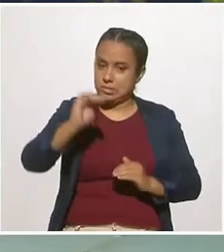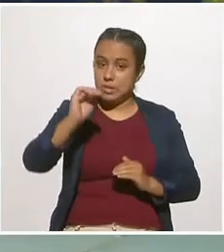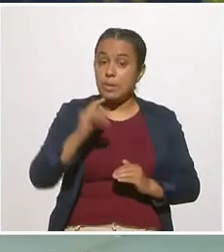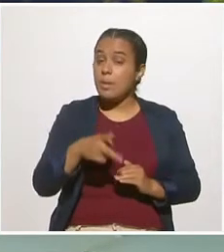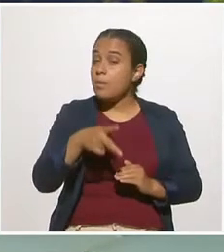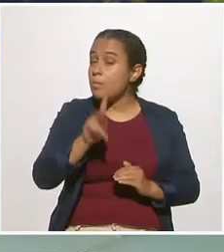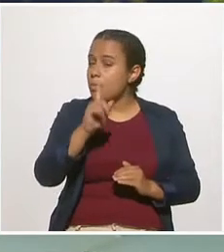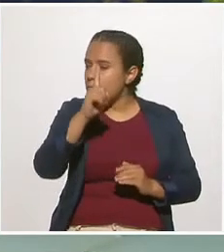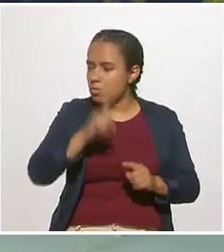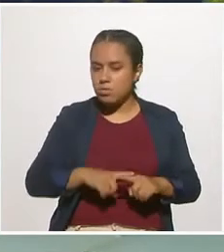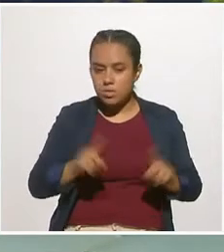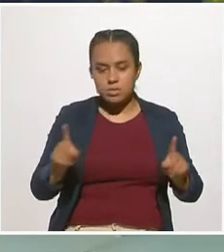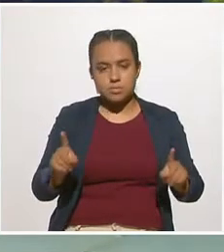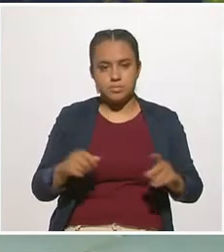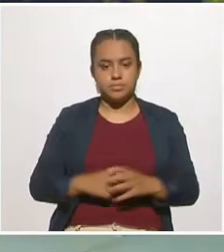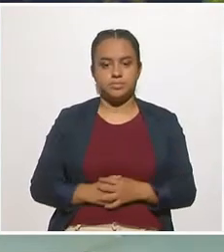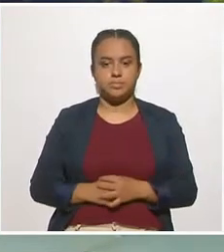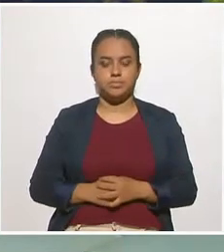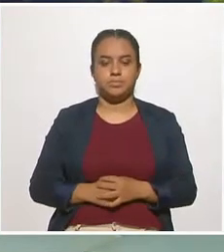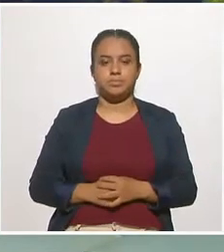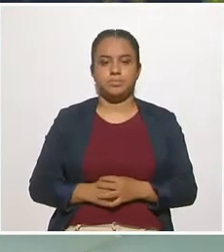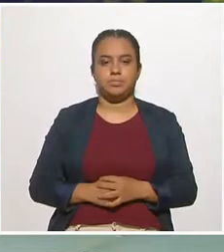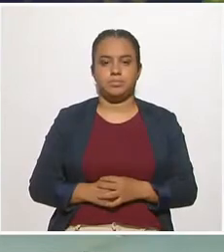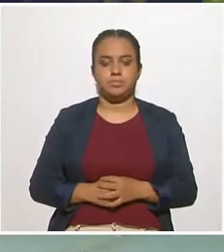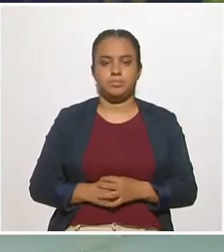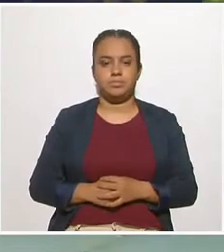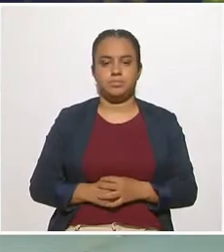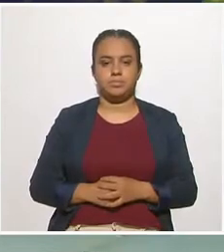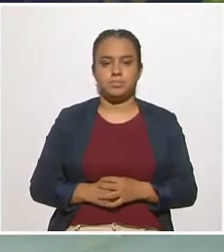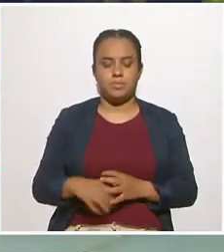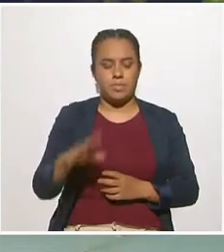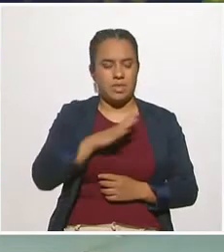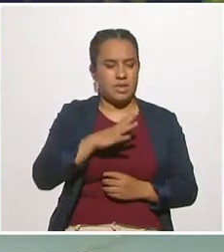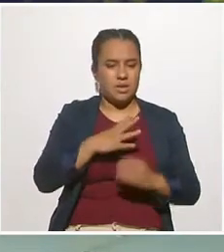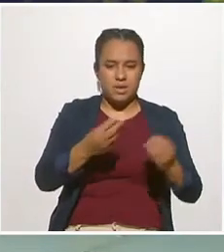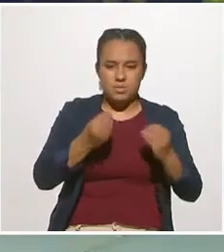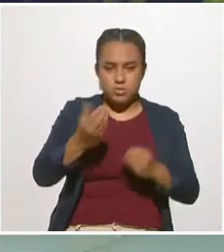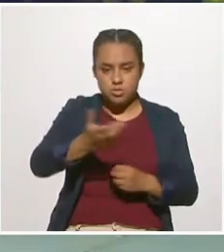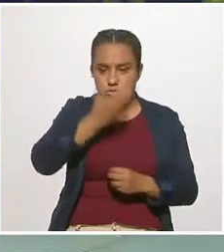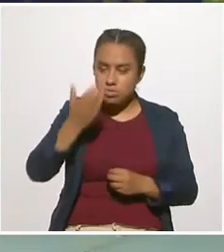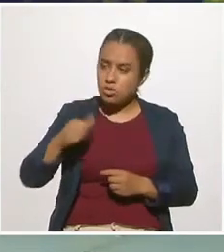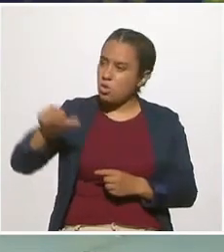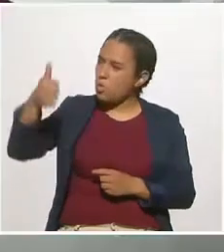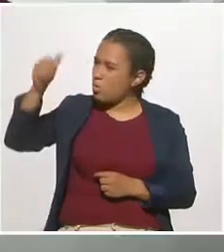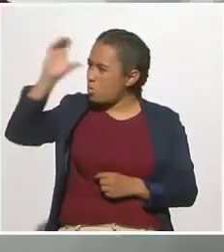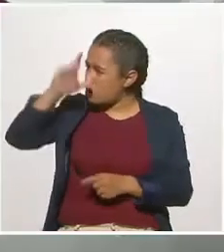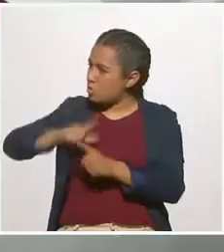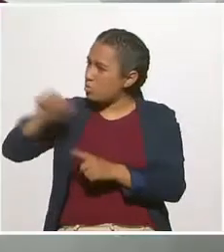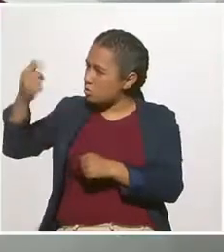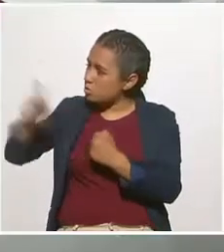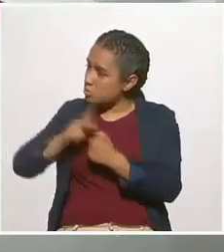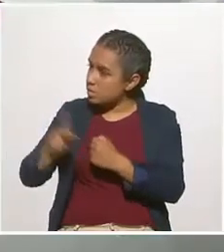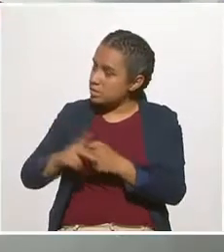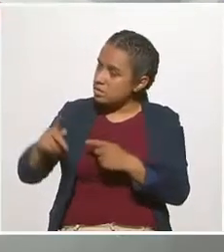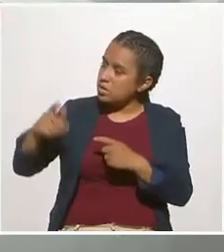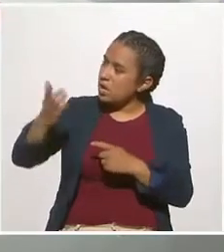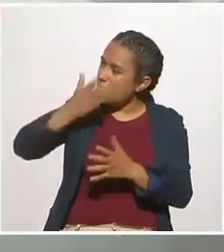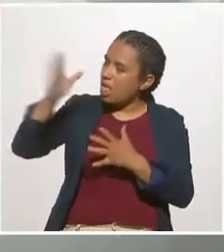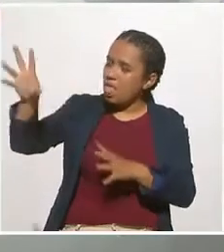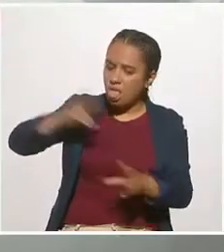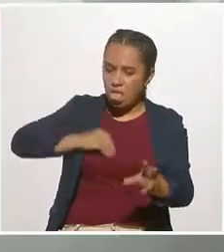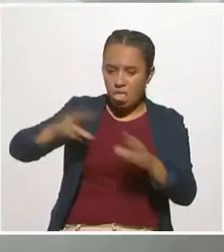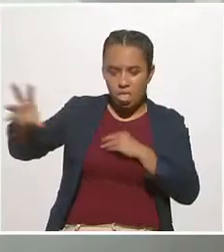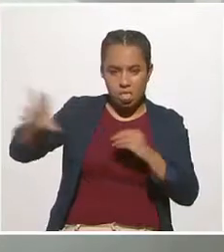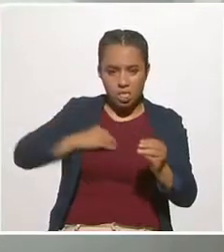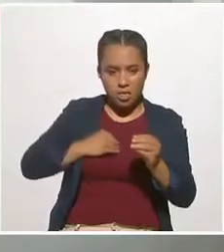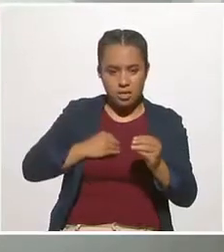tenemos muchos hábitos que hemos traído de otras culturas, sobre todo con este proceso de la misma globalización,